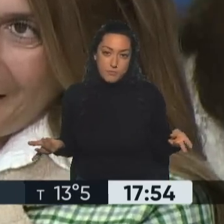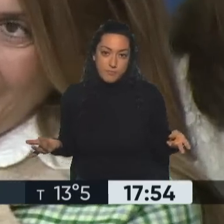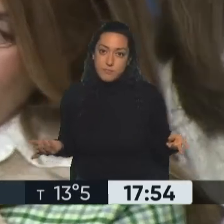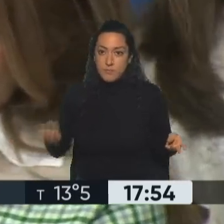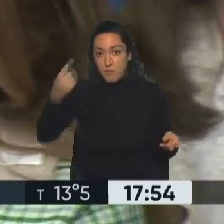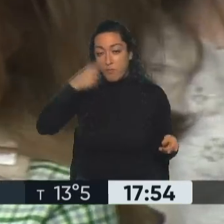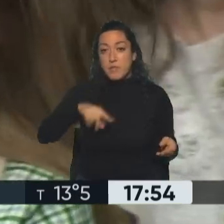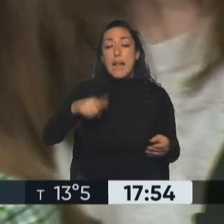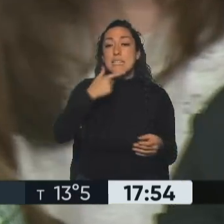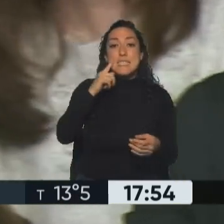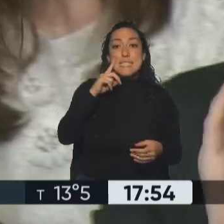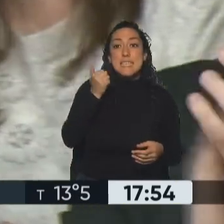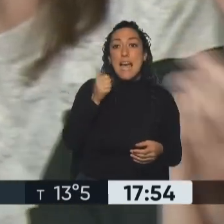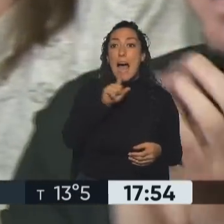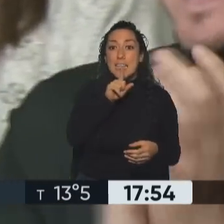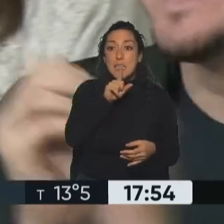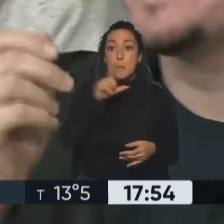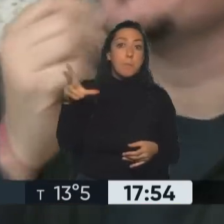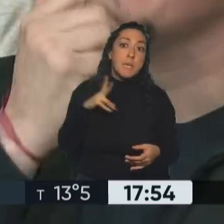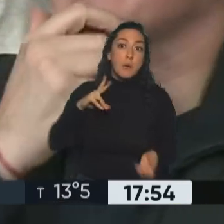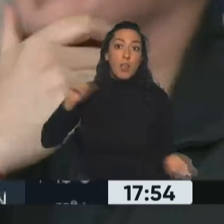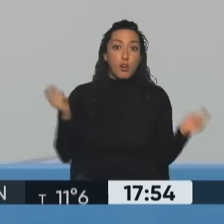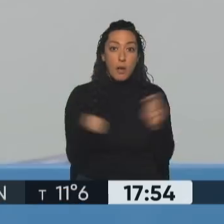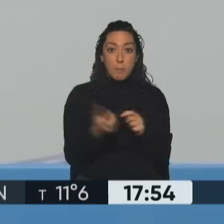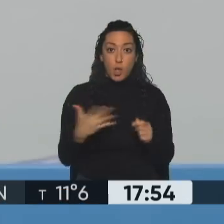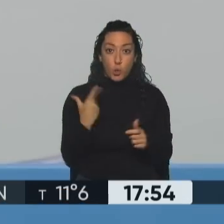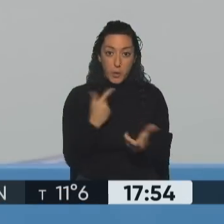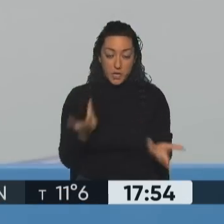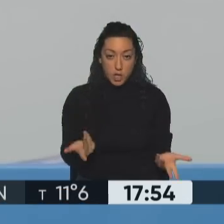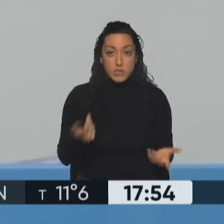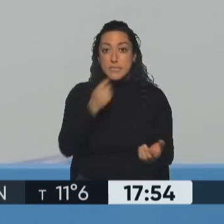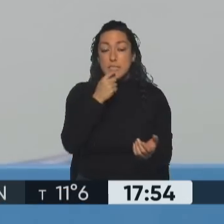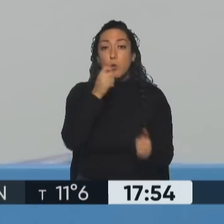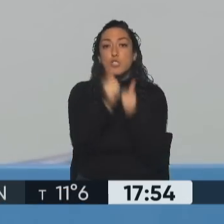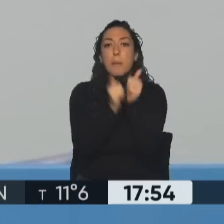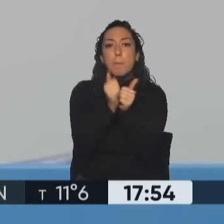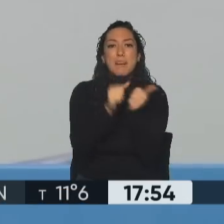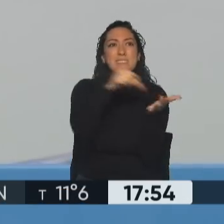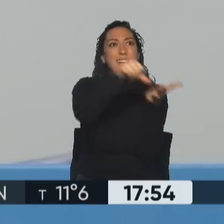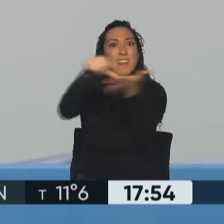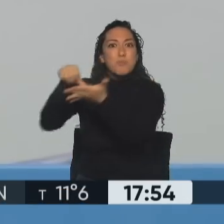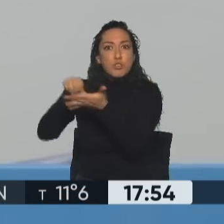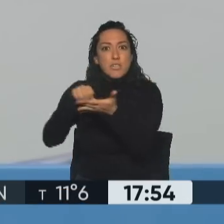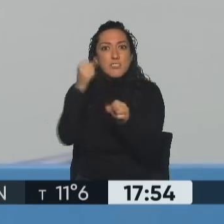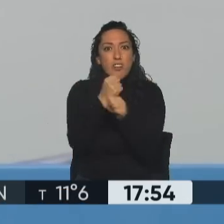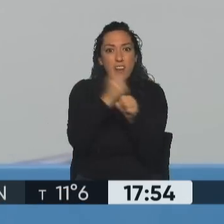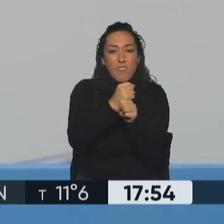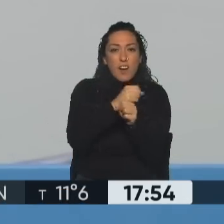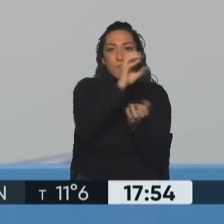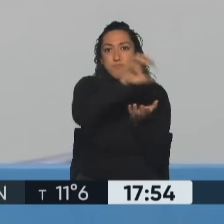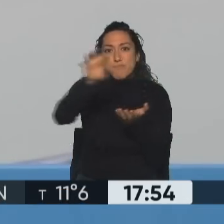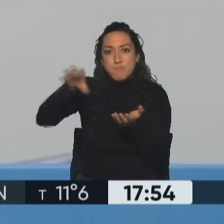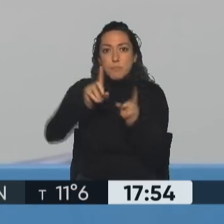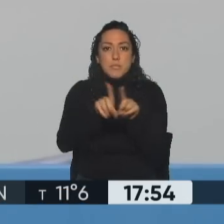privatizó SIAT. ¿Qué decía yo? Si vos tenés una empresa multinacional de la magnitud